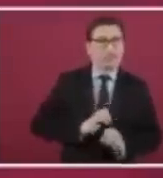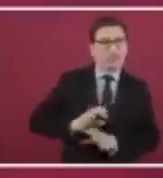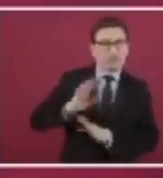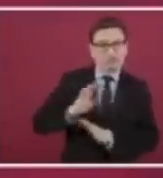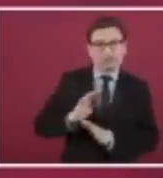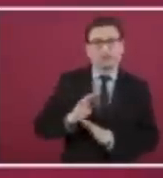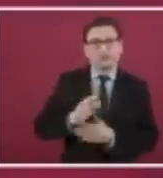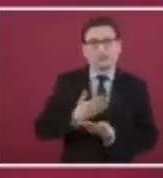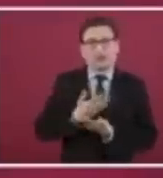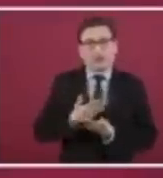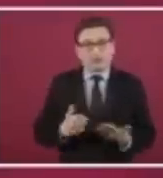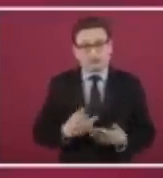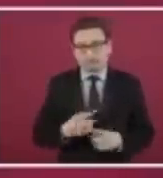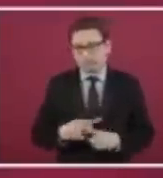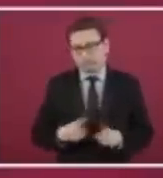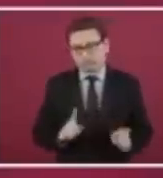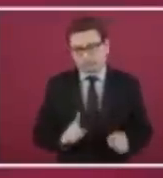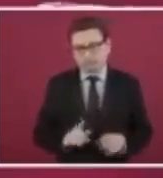pero